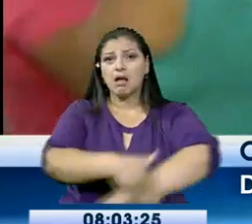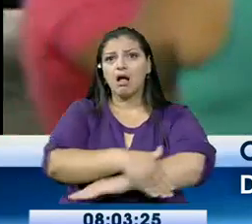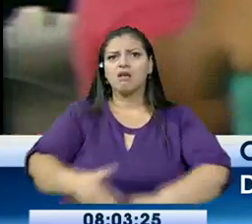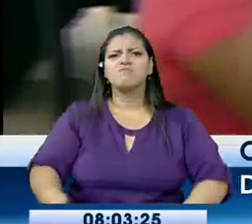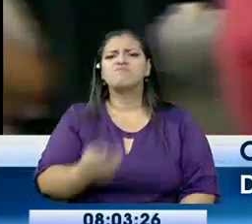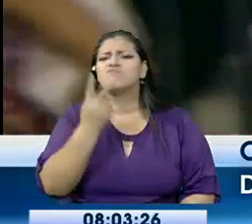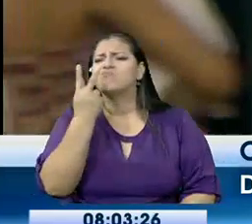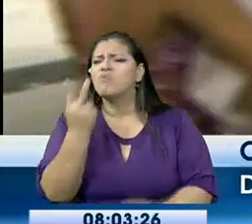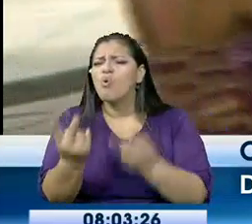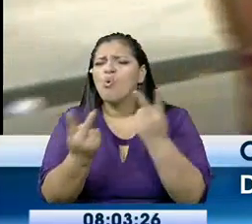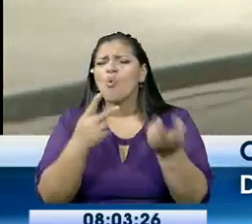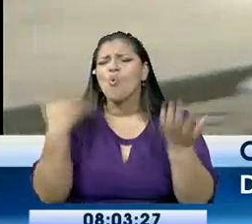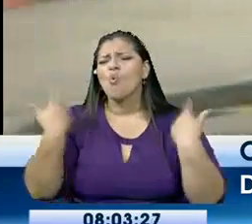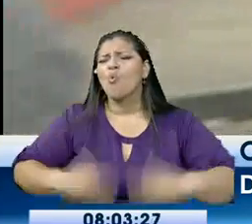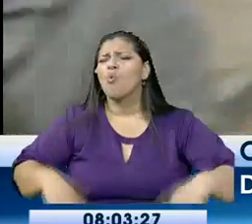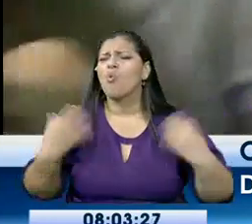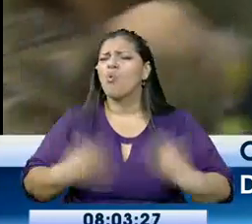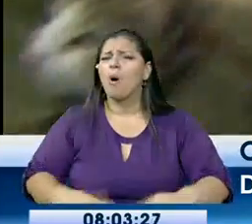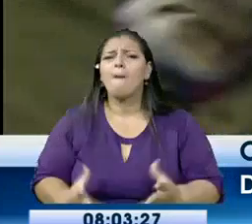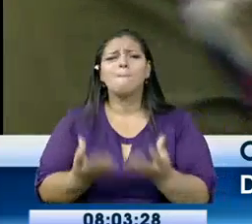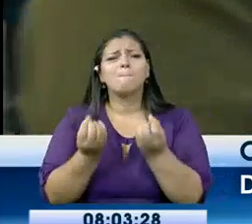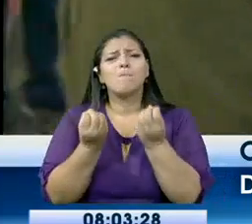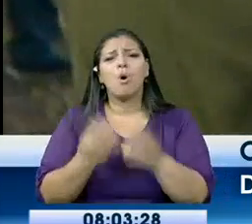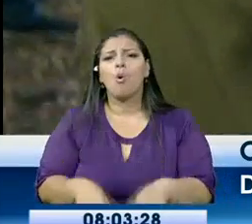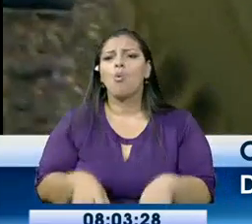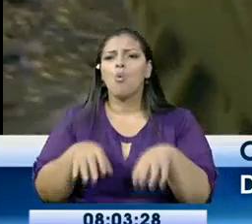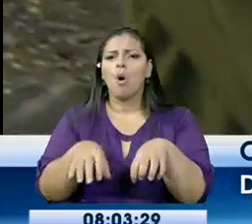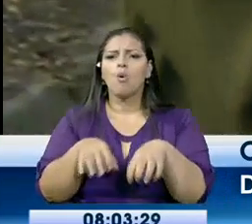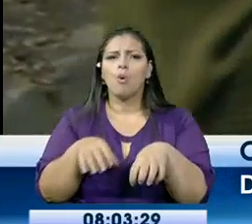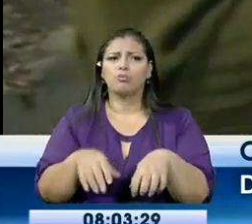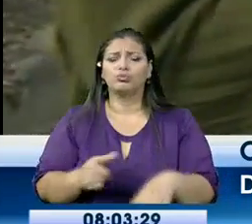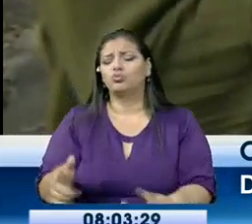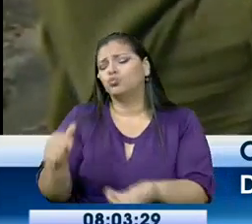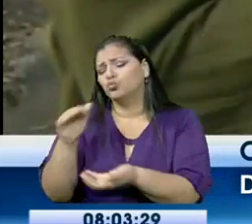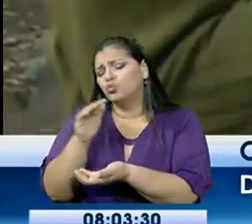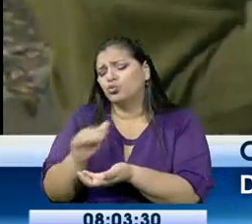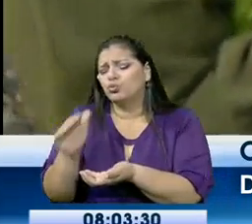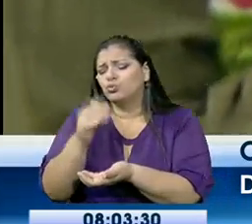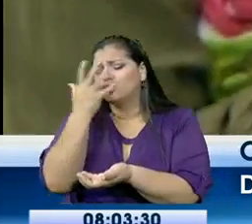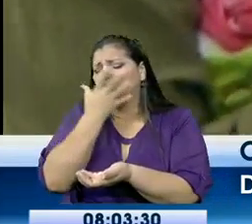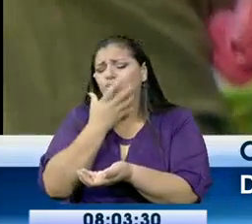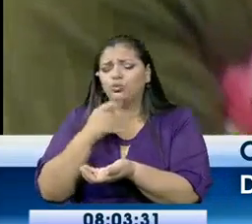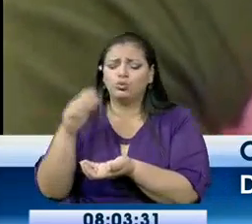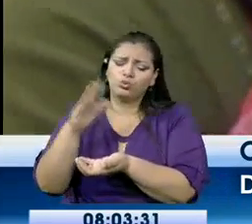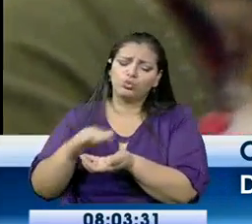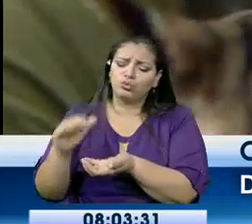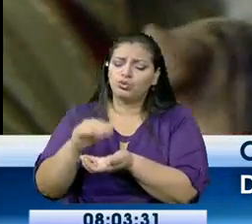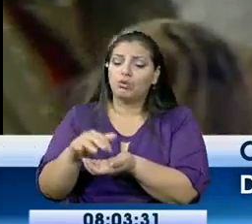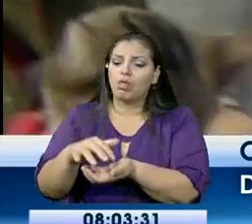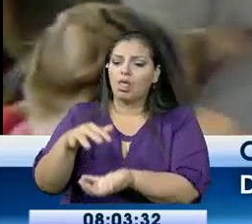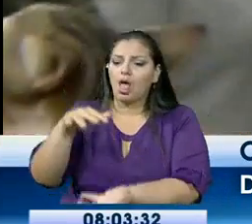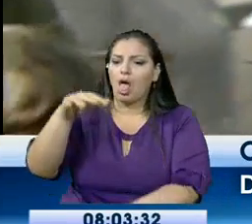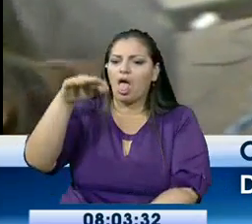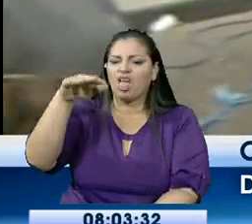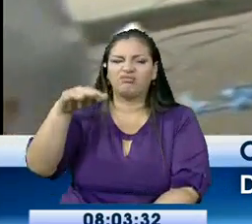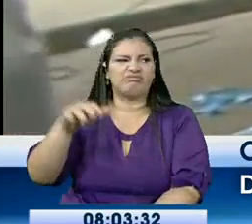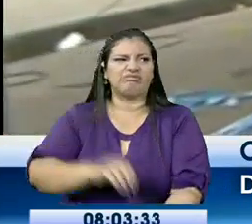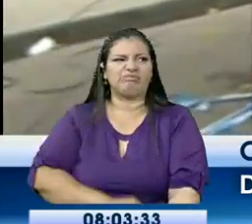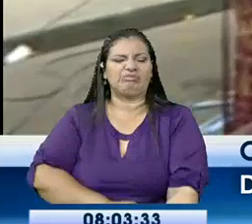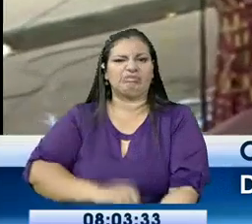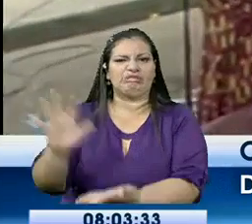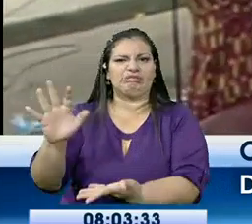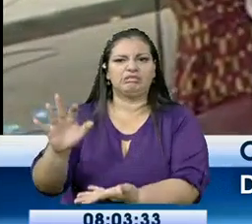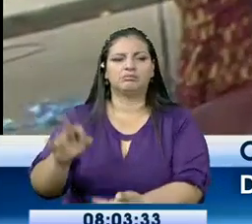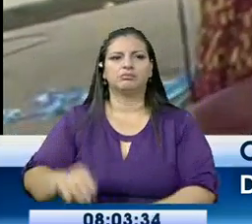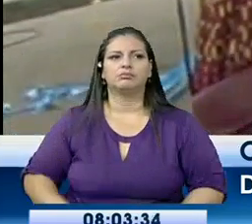demasiadas personas que lo cogen por novelería, el perrito, y al rato de la hora, 2-3 meses, lo botan a la calle, y hay muchas reproducciones solamente para venderlos. ¿Qué